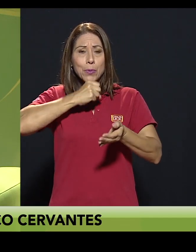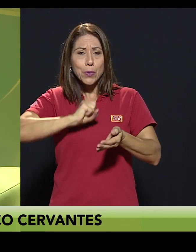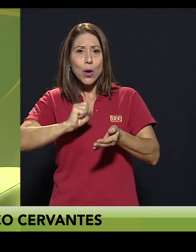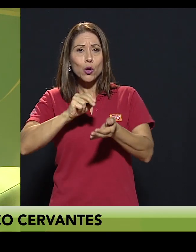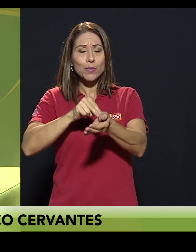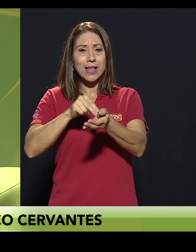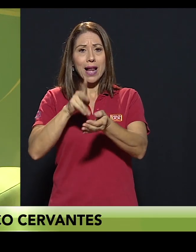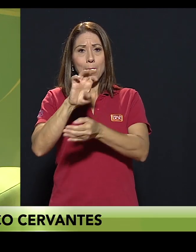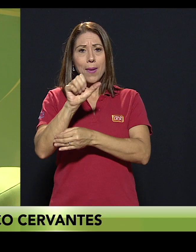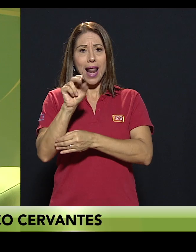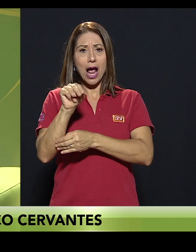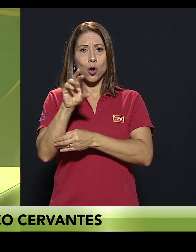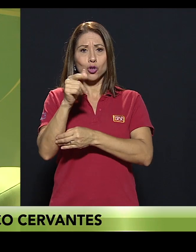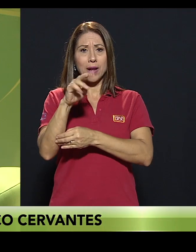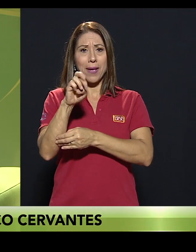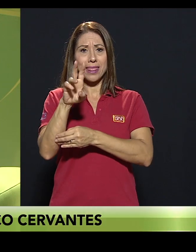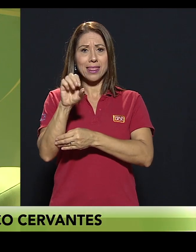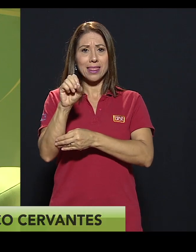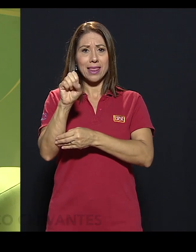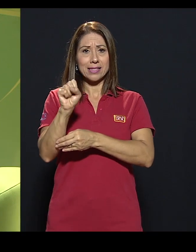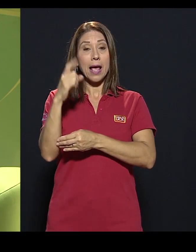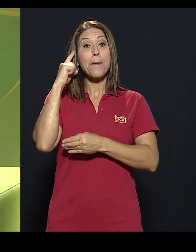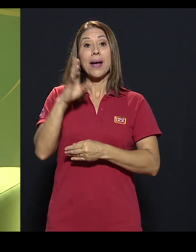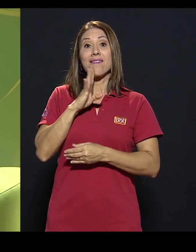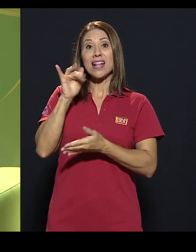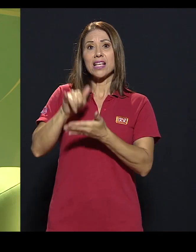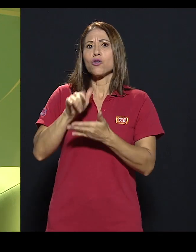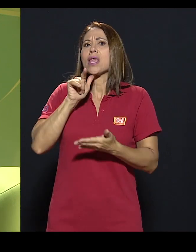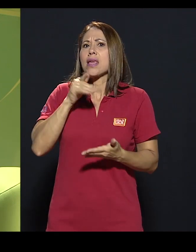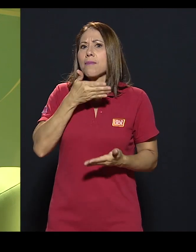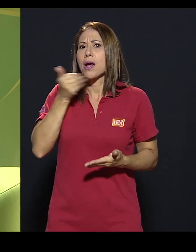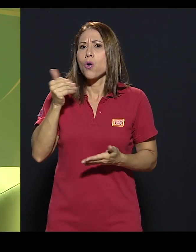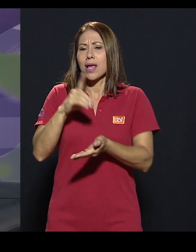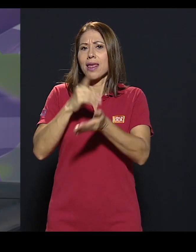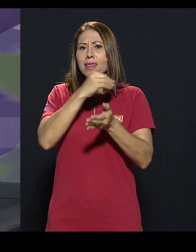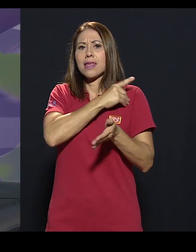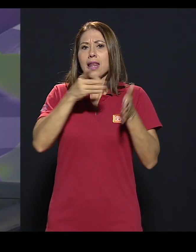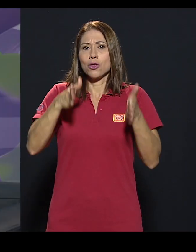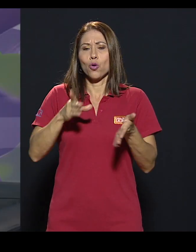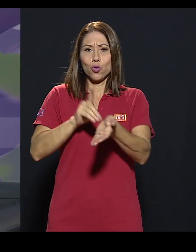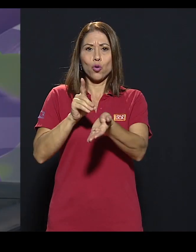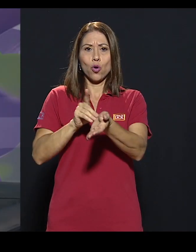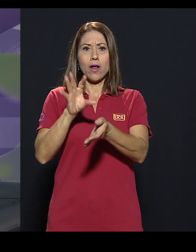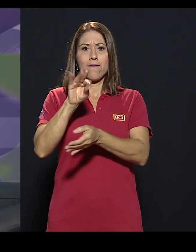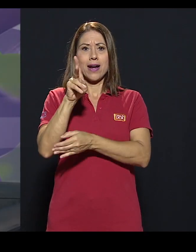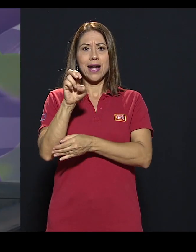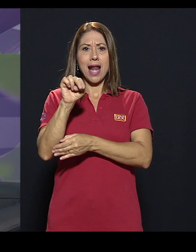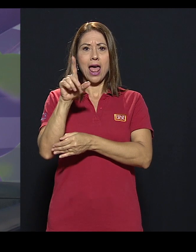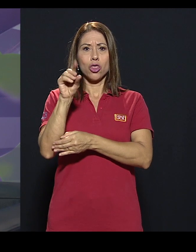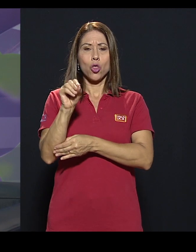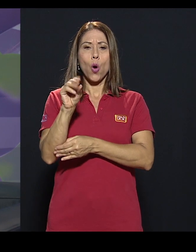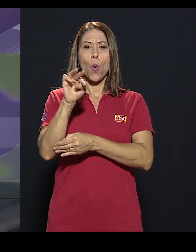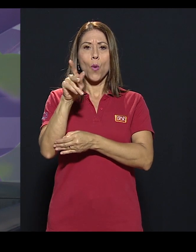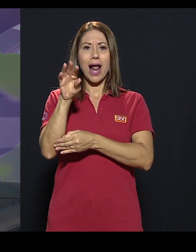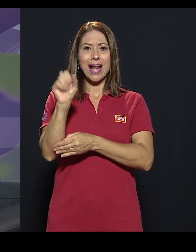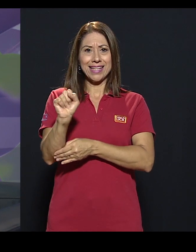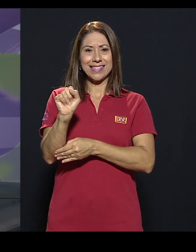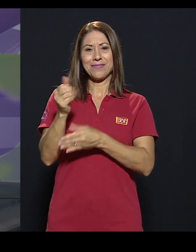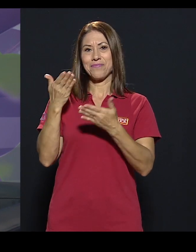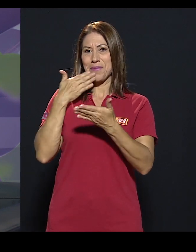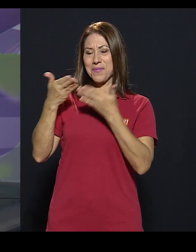Cervantes, y para hablar de ello, ¿quién mejor que su director, el doctor Fernando Morales, nuestro invitado de hoy? Bienvenido, doctor, y gracias por